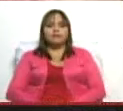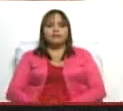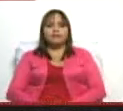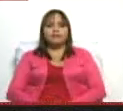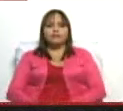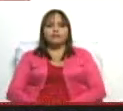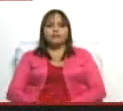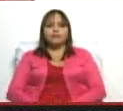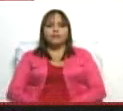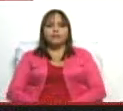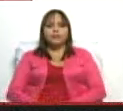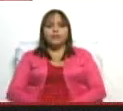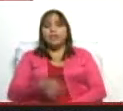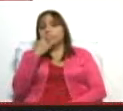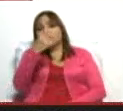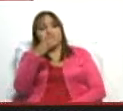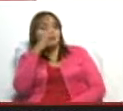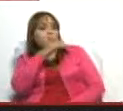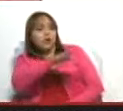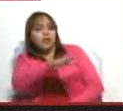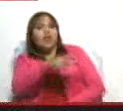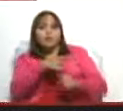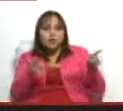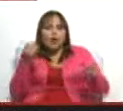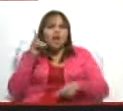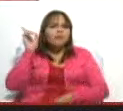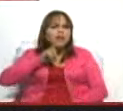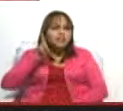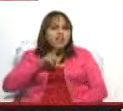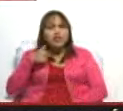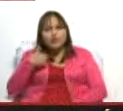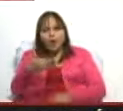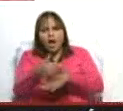Se quejan que no tienen eso. Pero tiene la mentira. Yo estaba comentando,